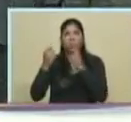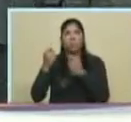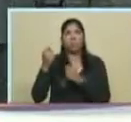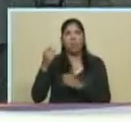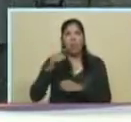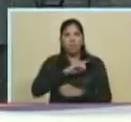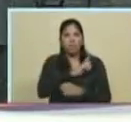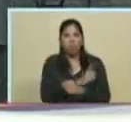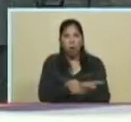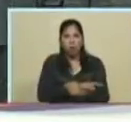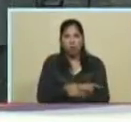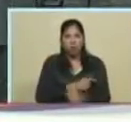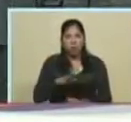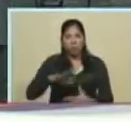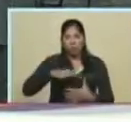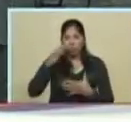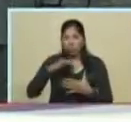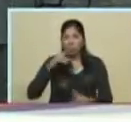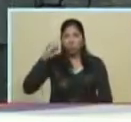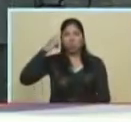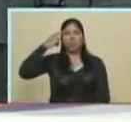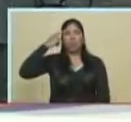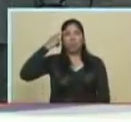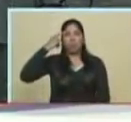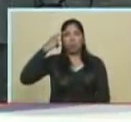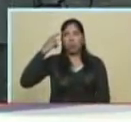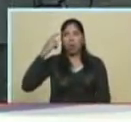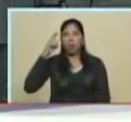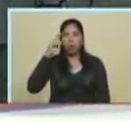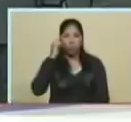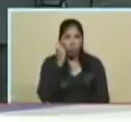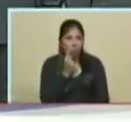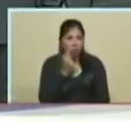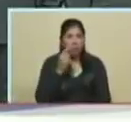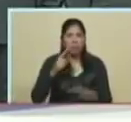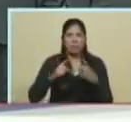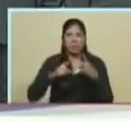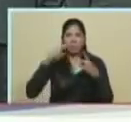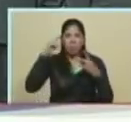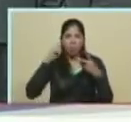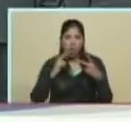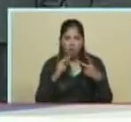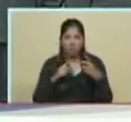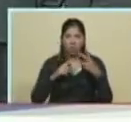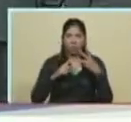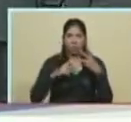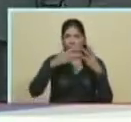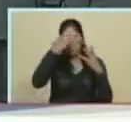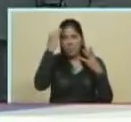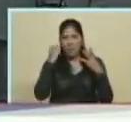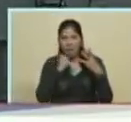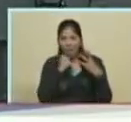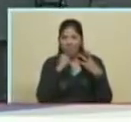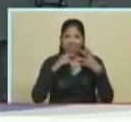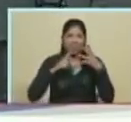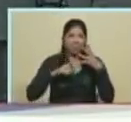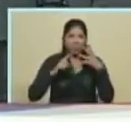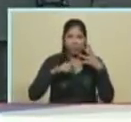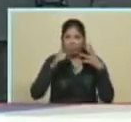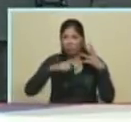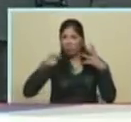original de Bolívar, de Sucre, de Miranda, de Rafael Urdaneta.